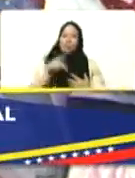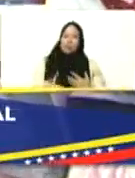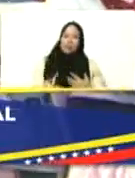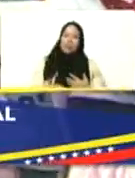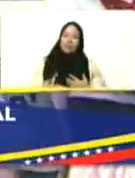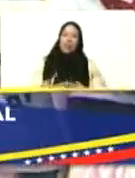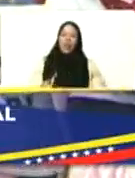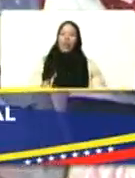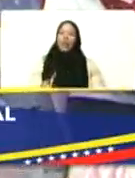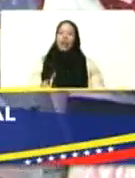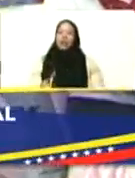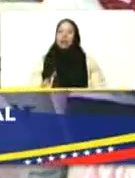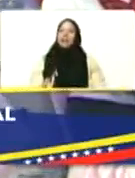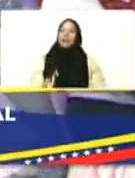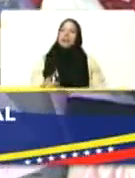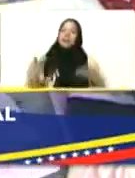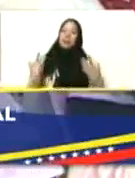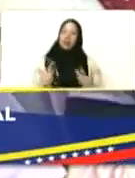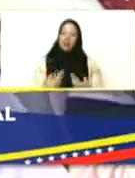que junta